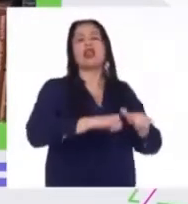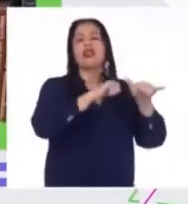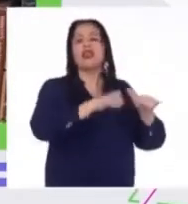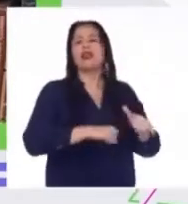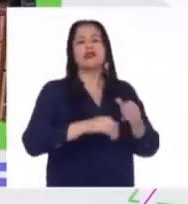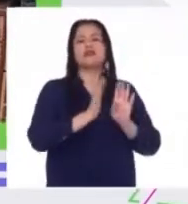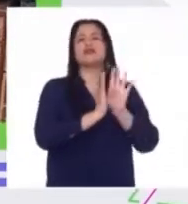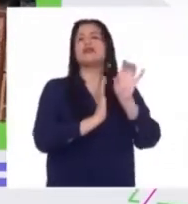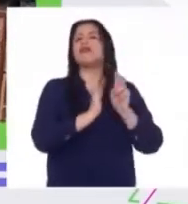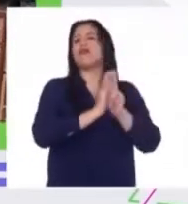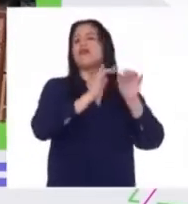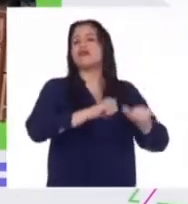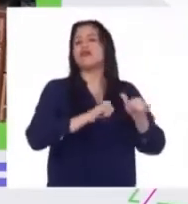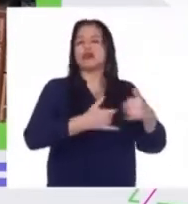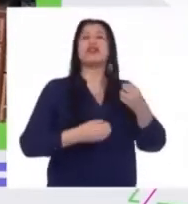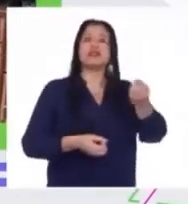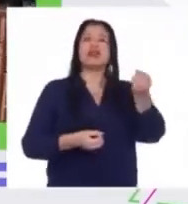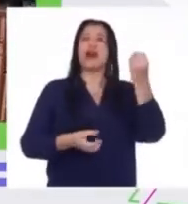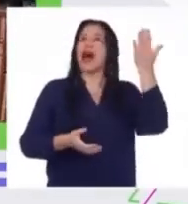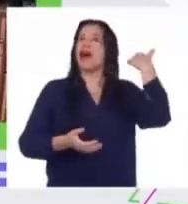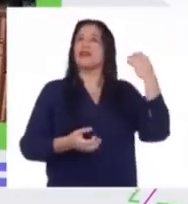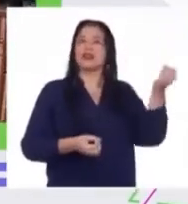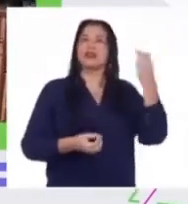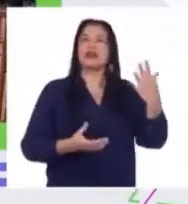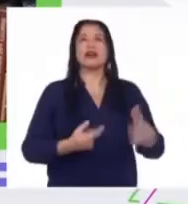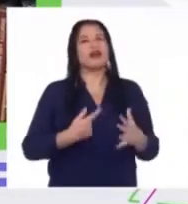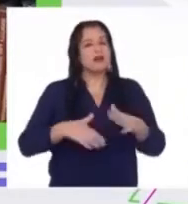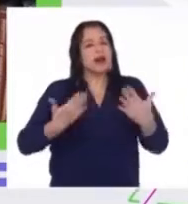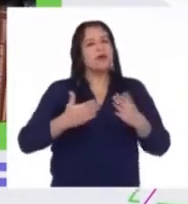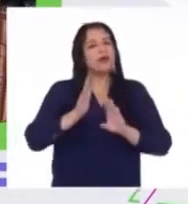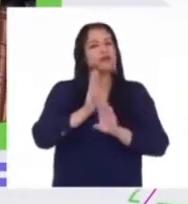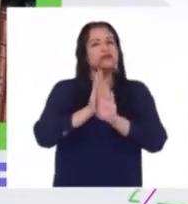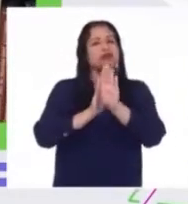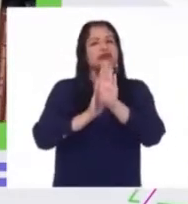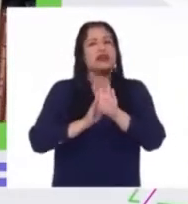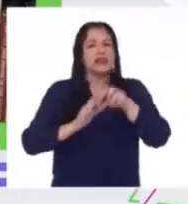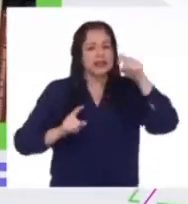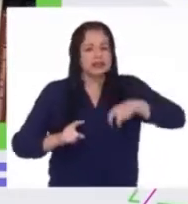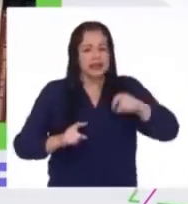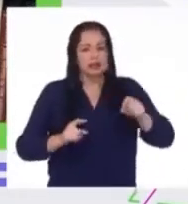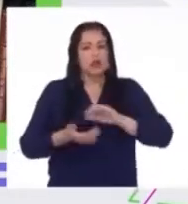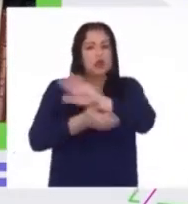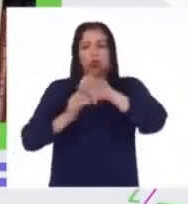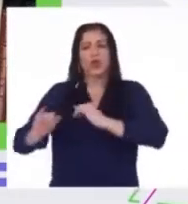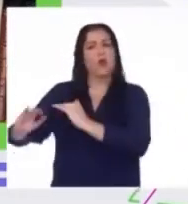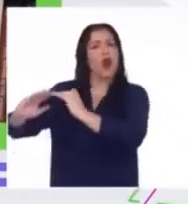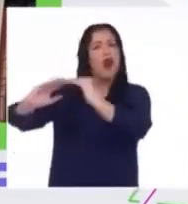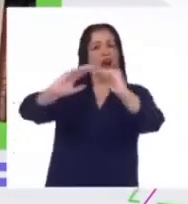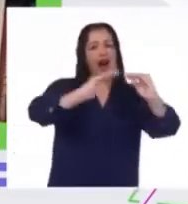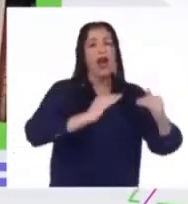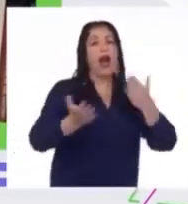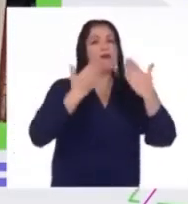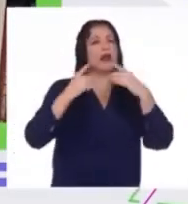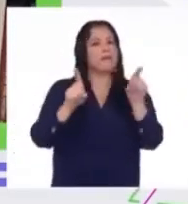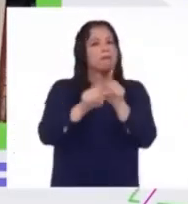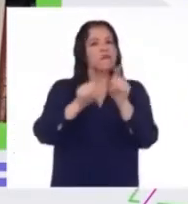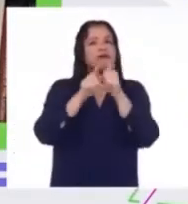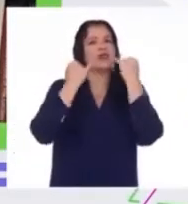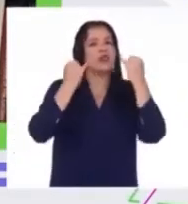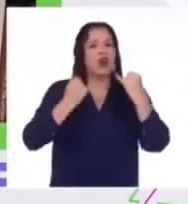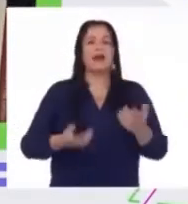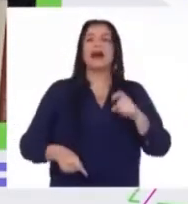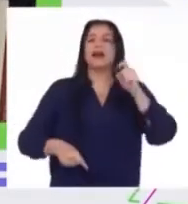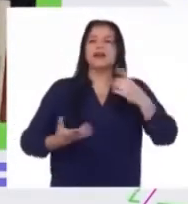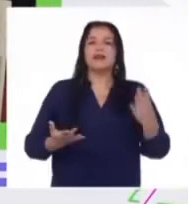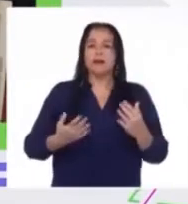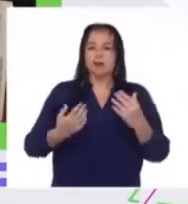las cuales nos planteaban que para alcanzar el desarrollo teníamos que ser todos iguales, teníamos que hablar la misma lengua,